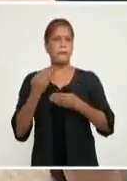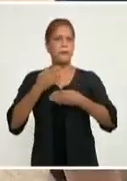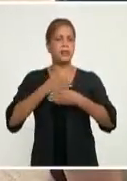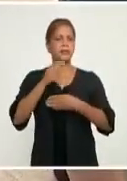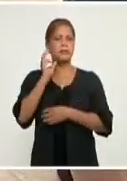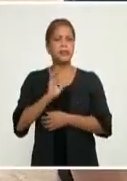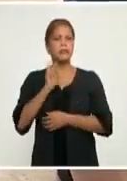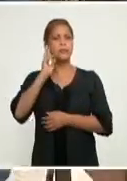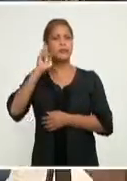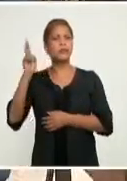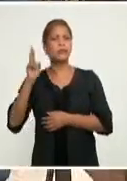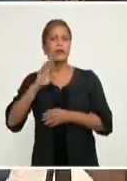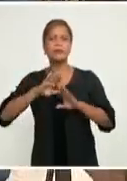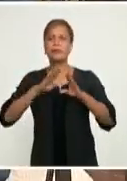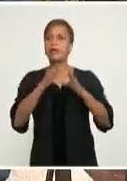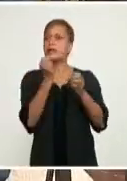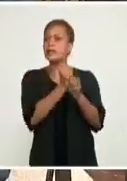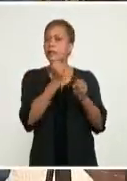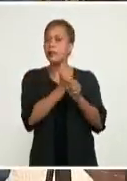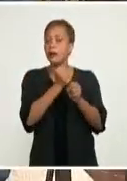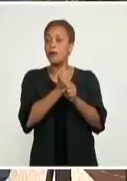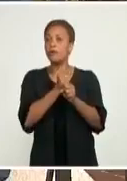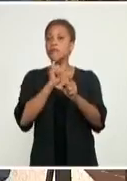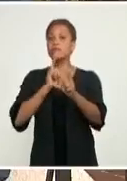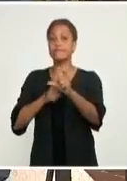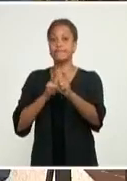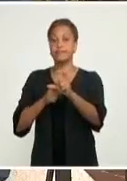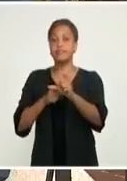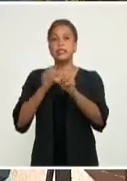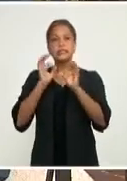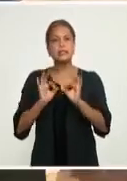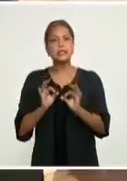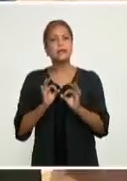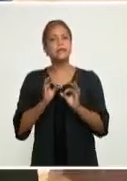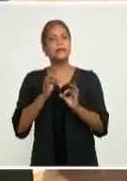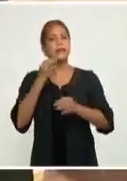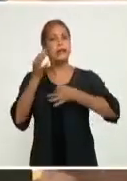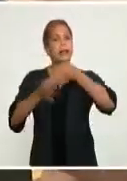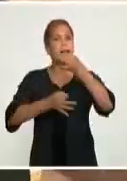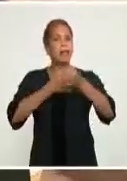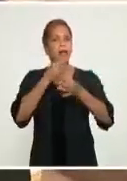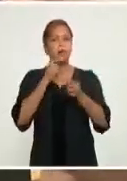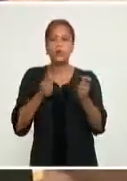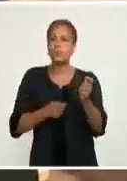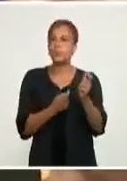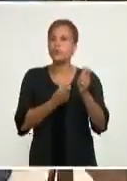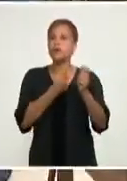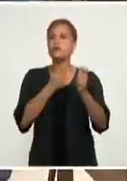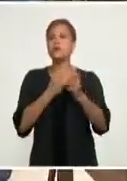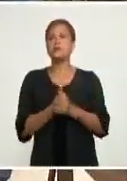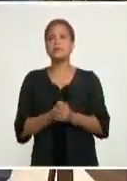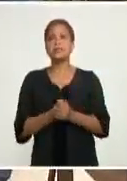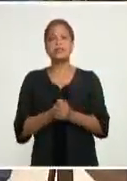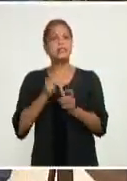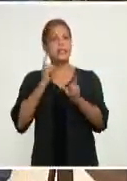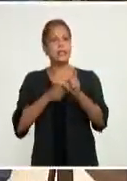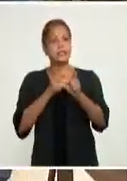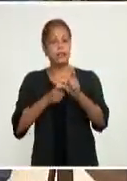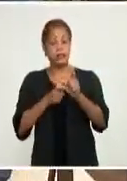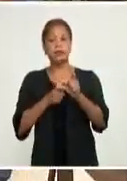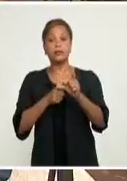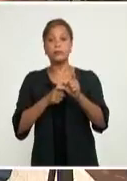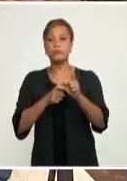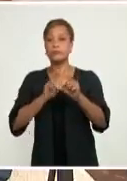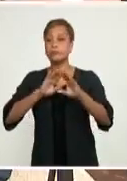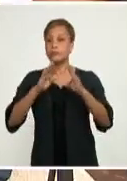recordemos al líder sindical portuario, que no escatimó esfuerzo en la lucha por sus trabajadores, delegado del sindicato ante el Congreso Constituyente de la